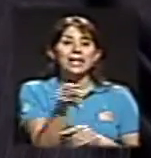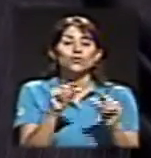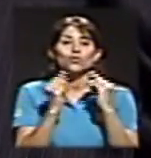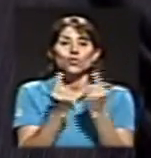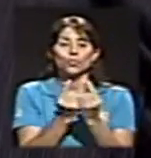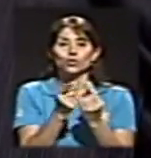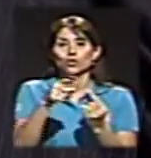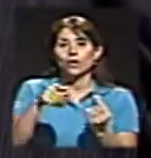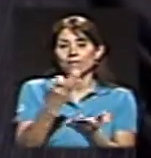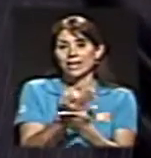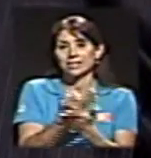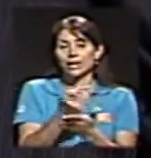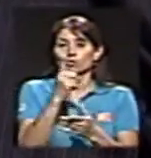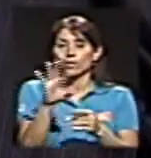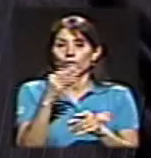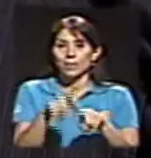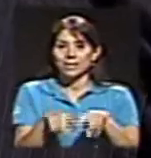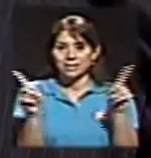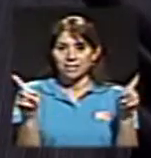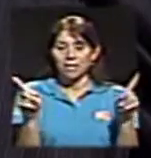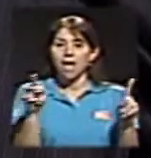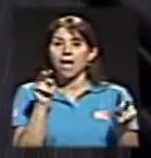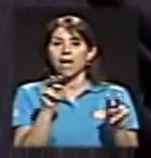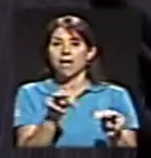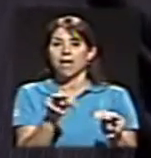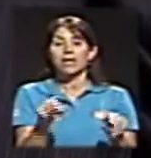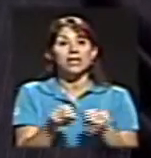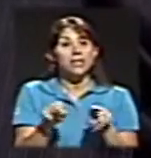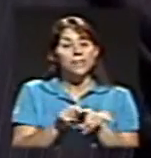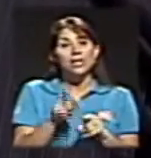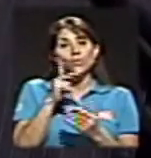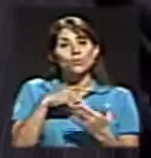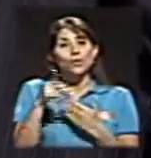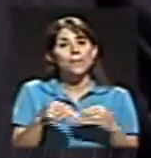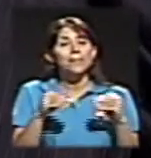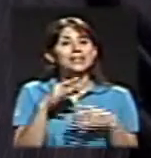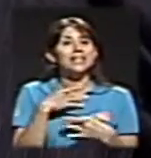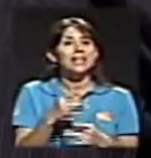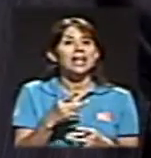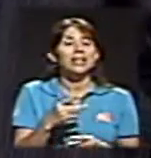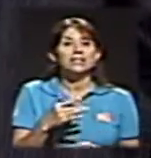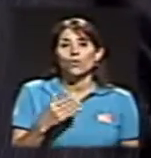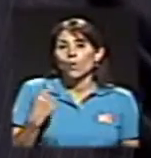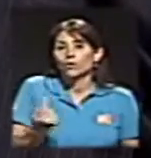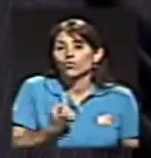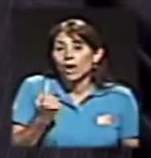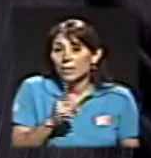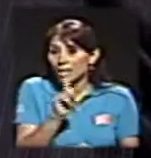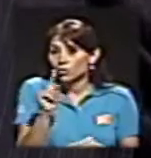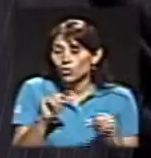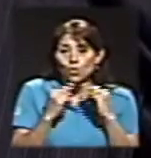entidades financieras de forma distinta, ¿verdad? Y todavía el panorama se vuelve más interesante cuando no son solamente grupos